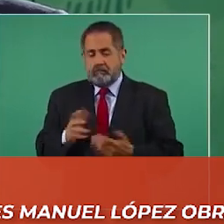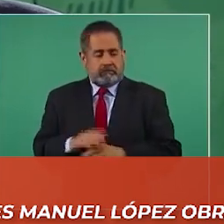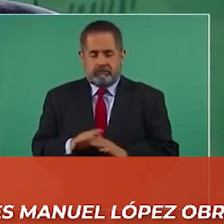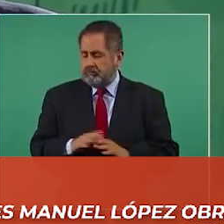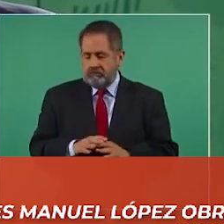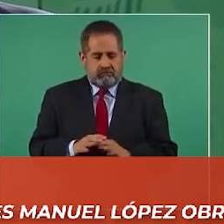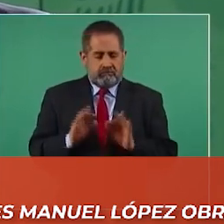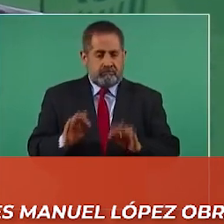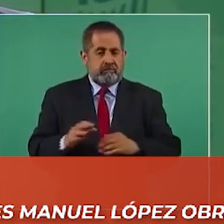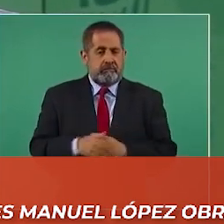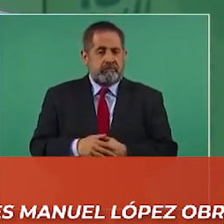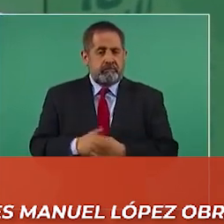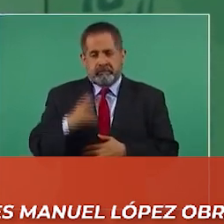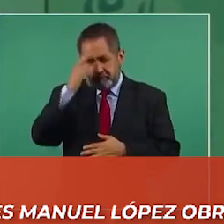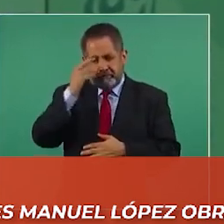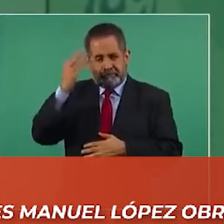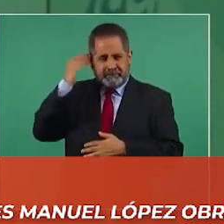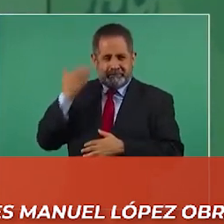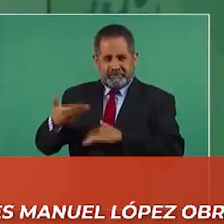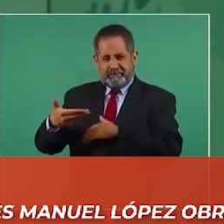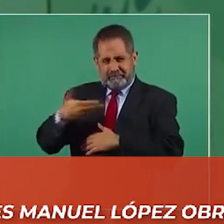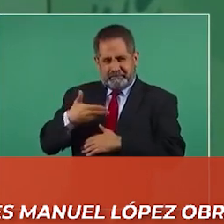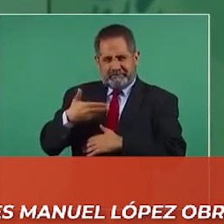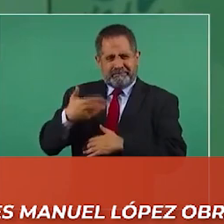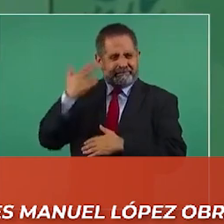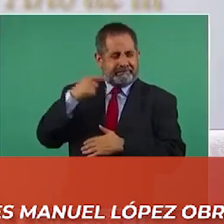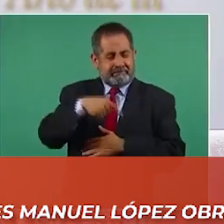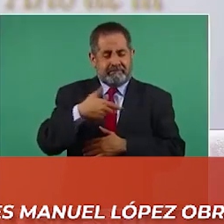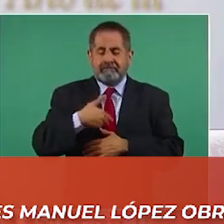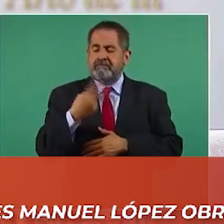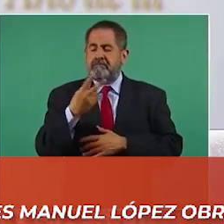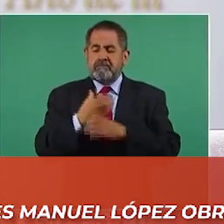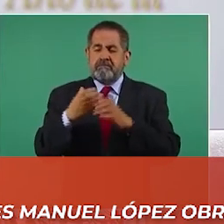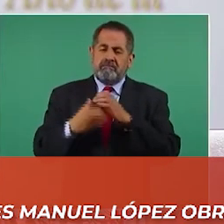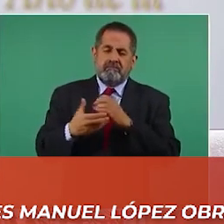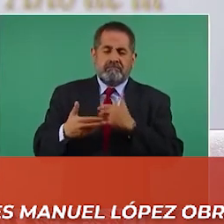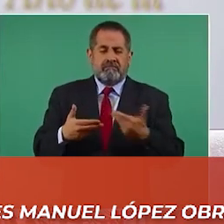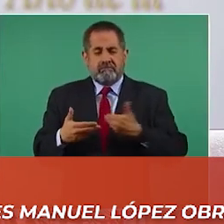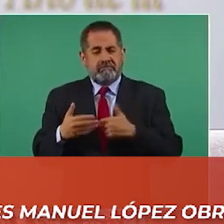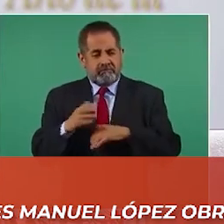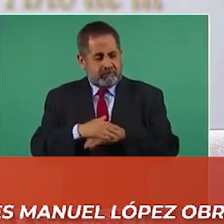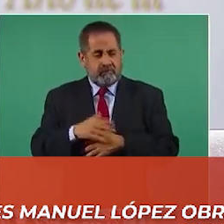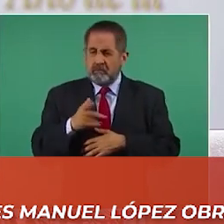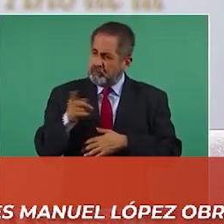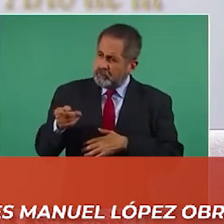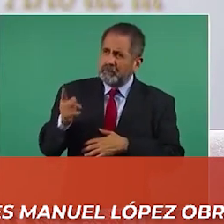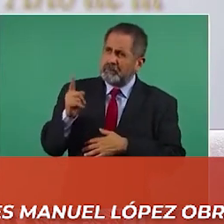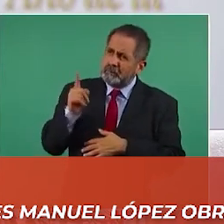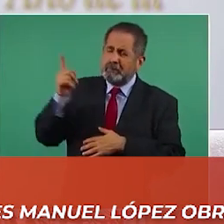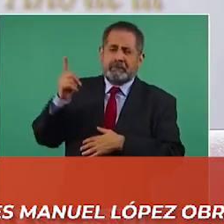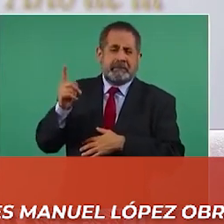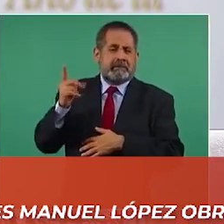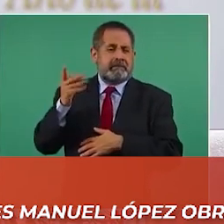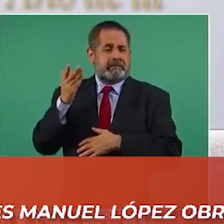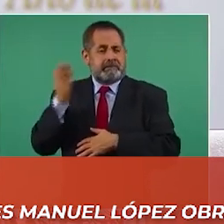Me pedían cuando la crisis esas dos cosas, que solicitáramos